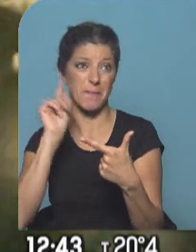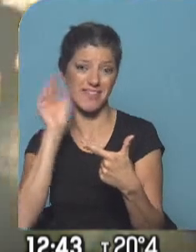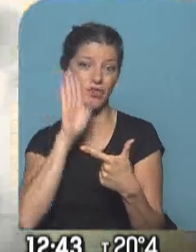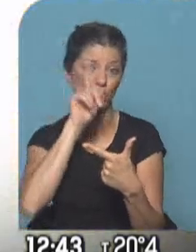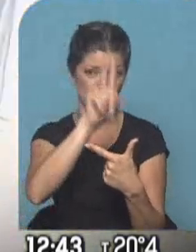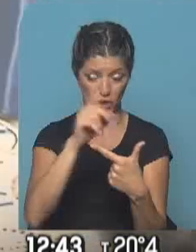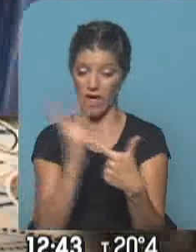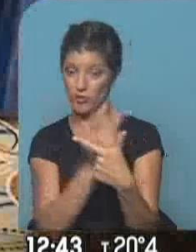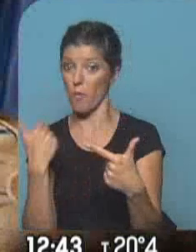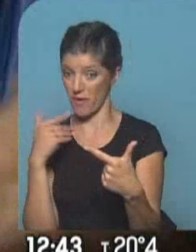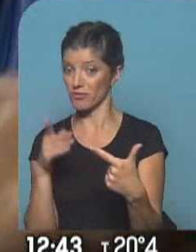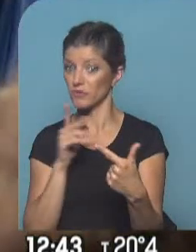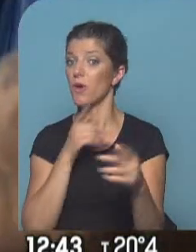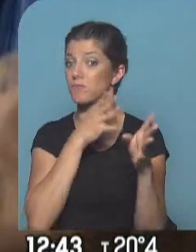bases.